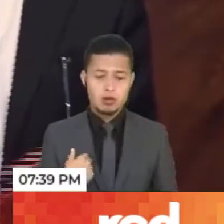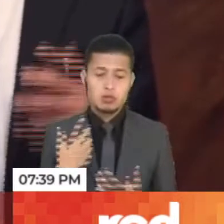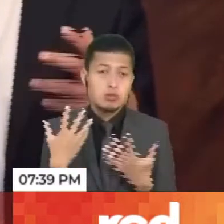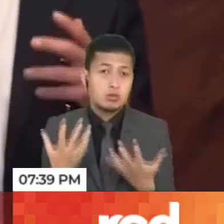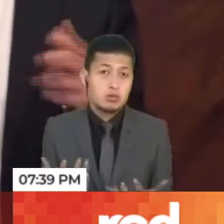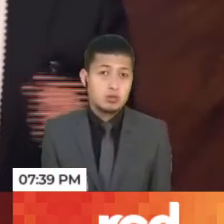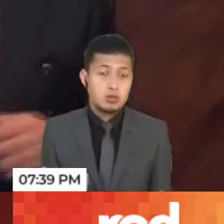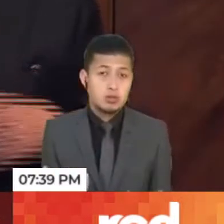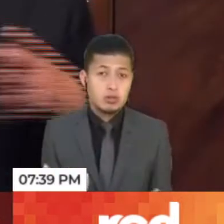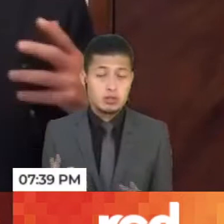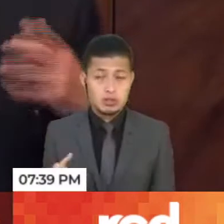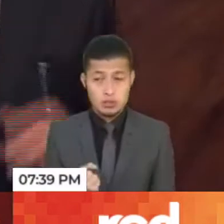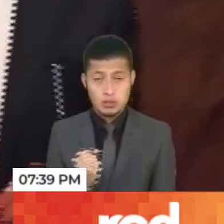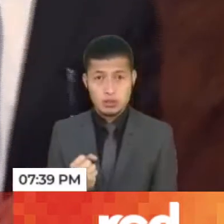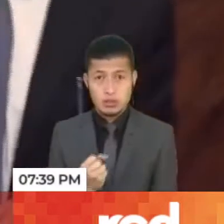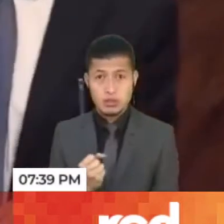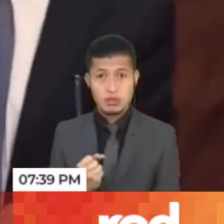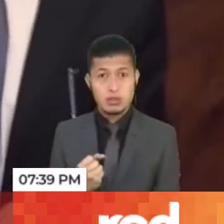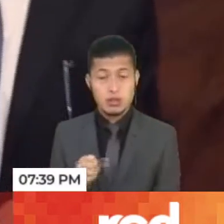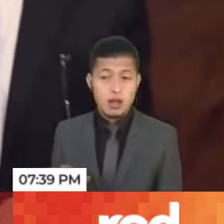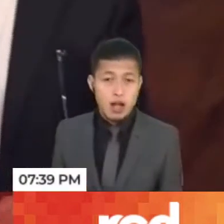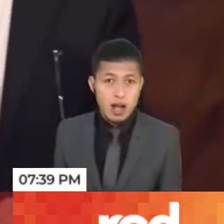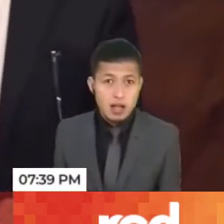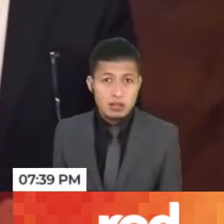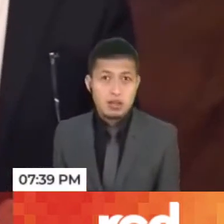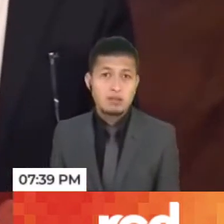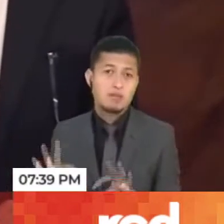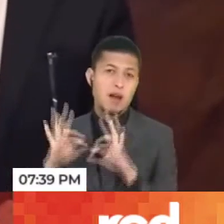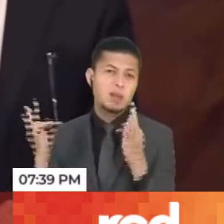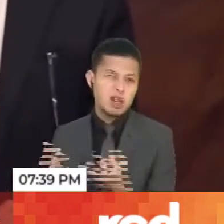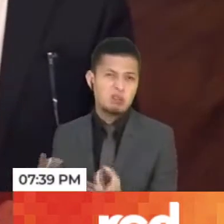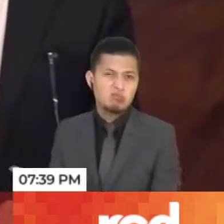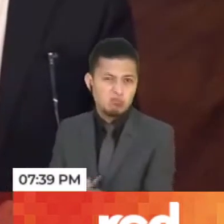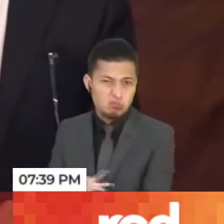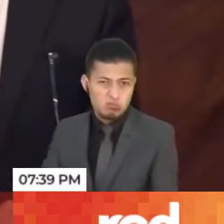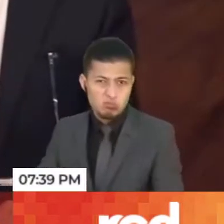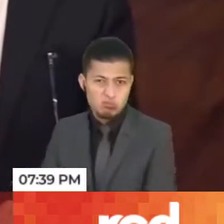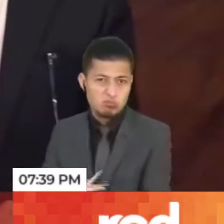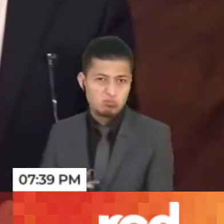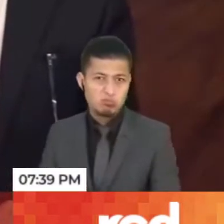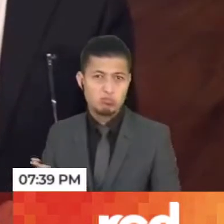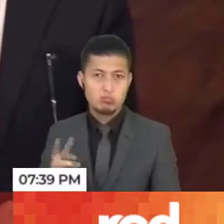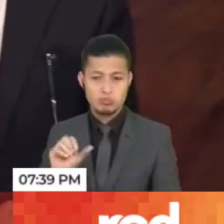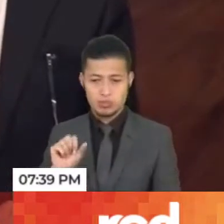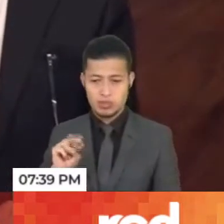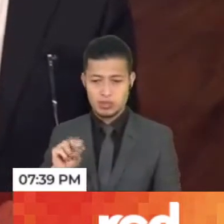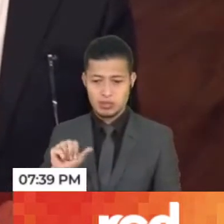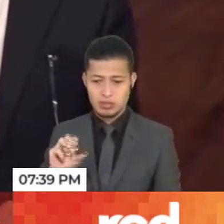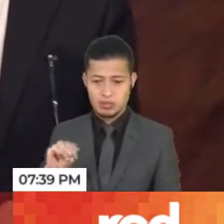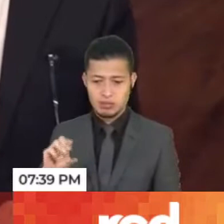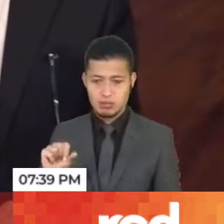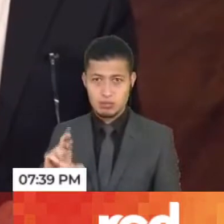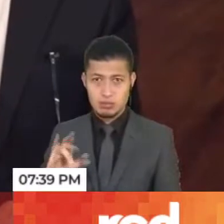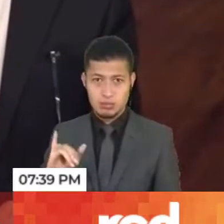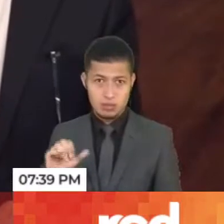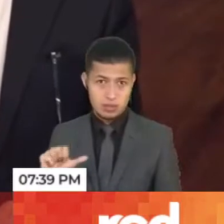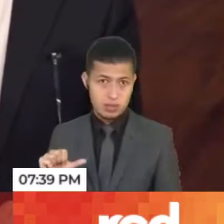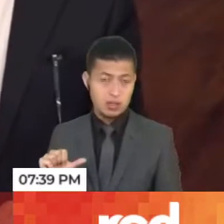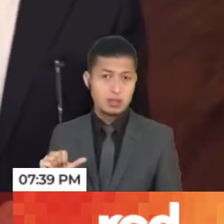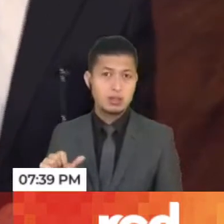algunas labores y actividades familiares con ana maría quien me acompaña